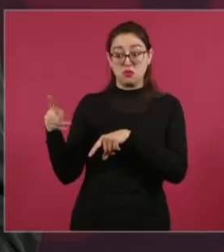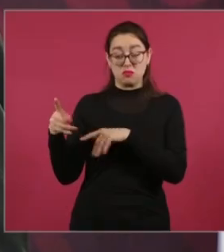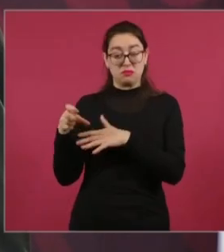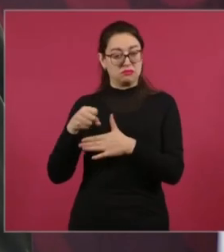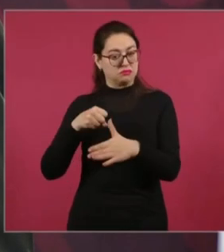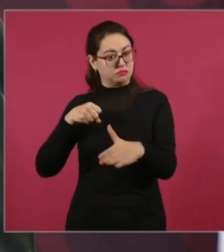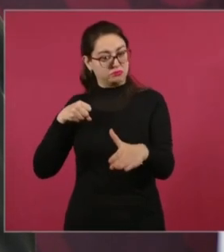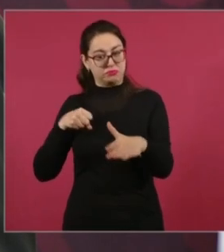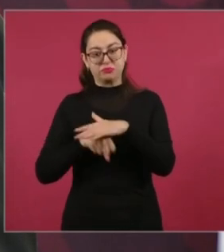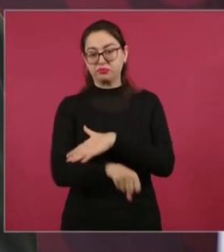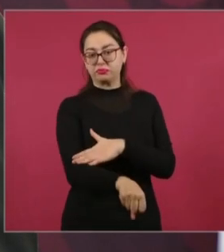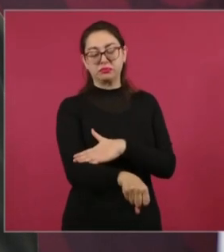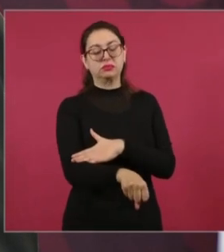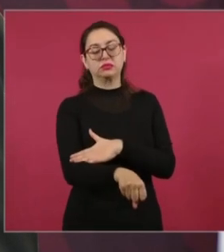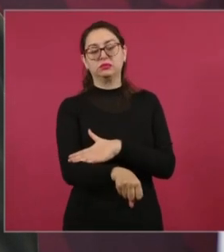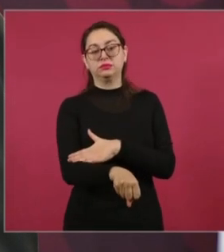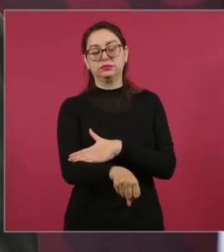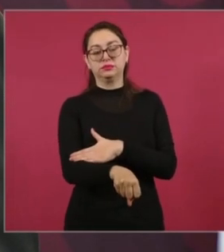traición.